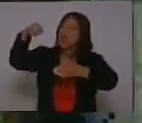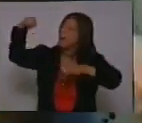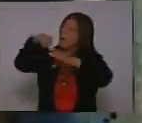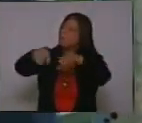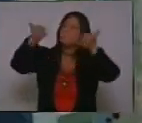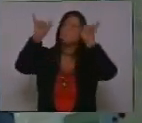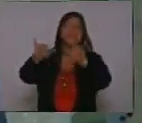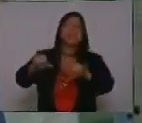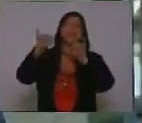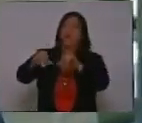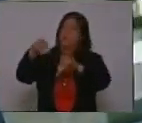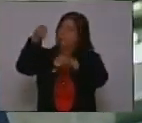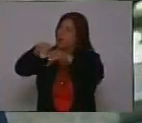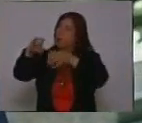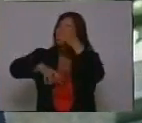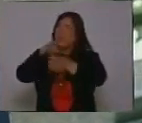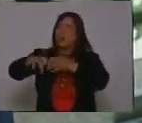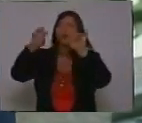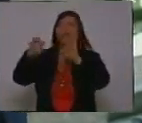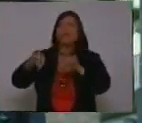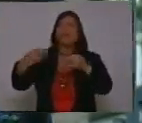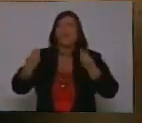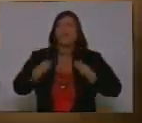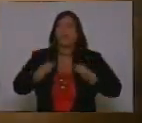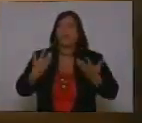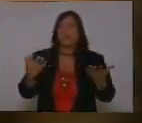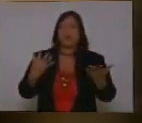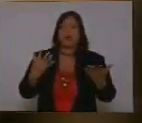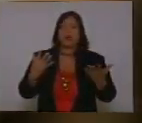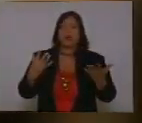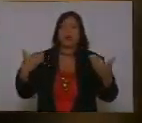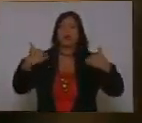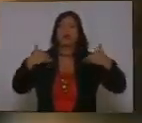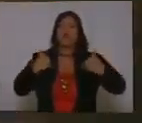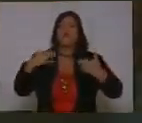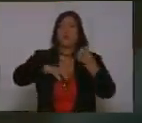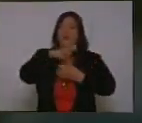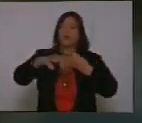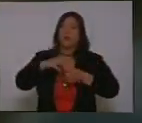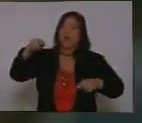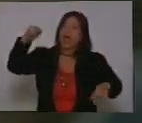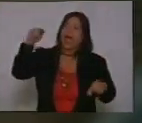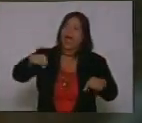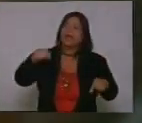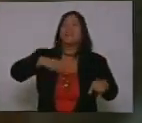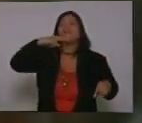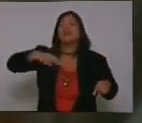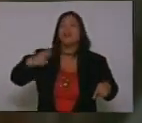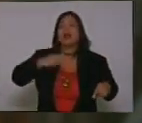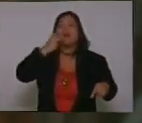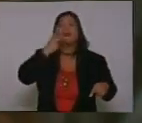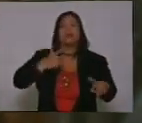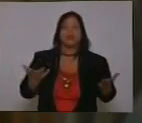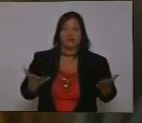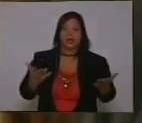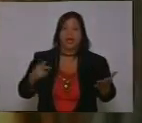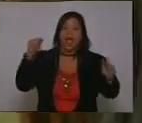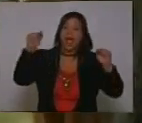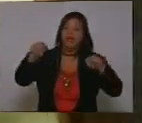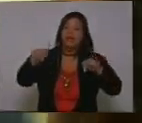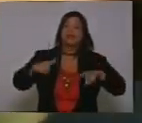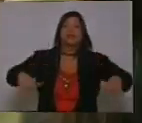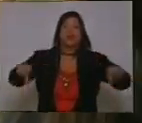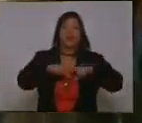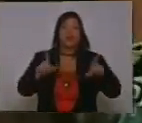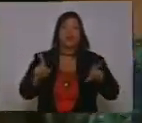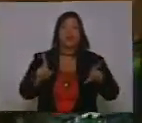el pueblo revolucionario, que vive el pueblo venezolano. Es allí la verdadera política. Y